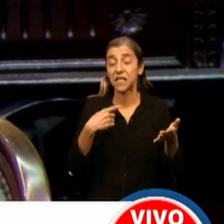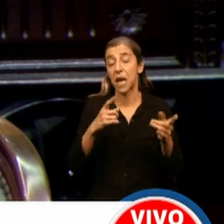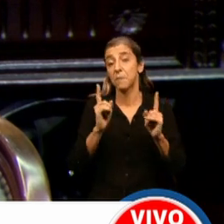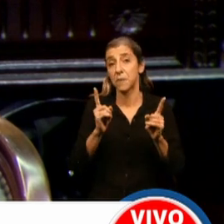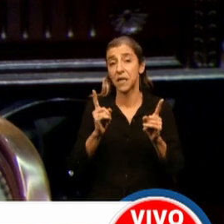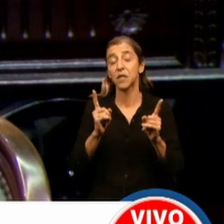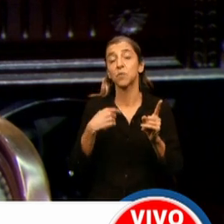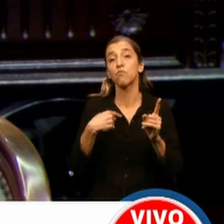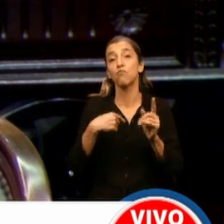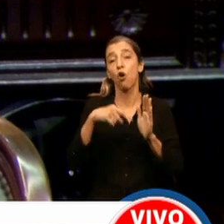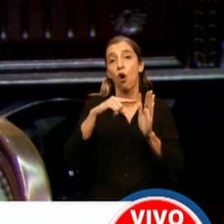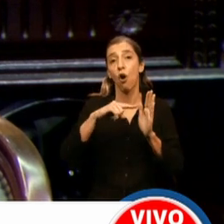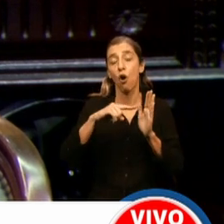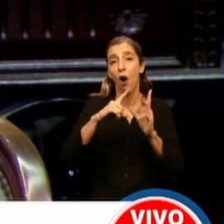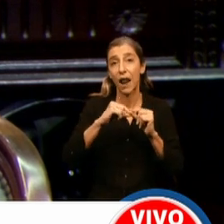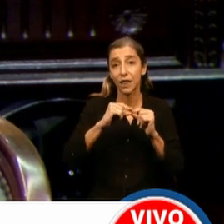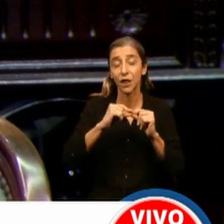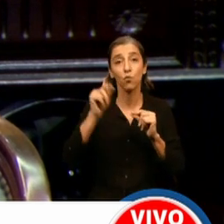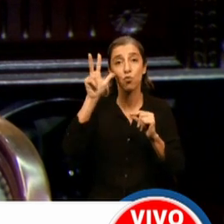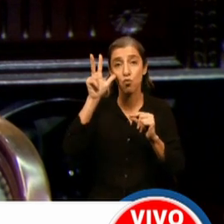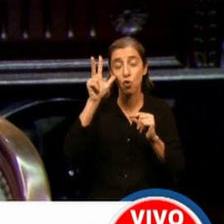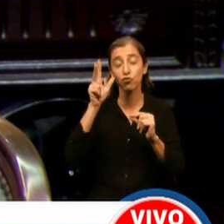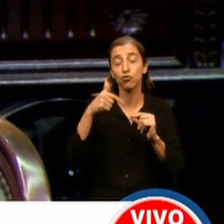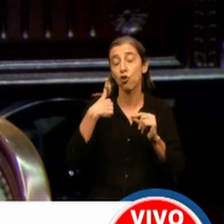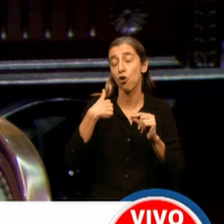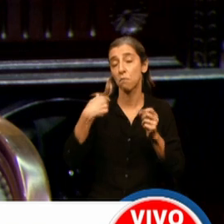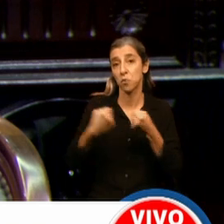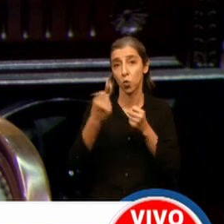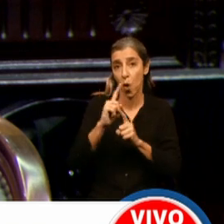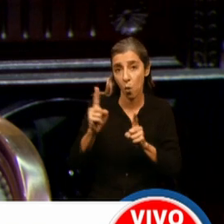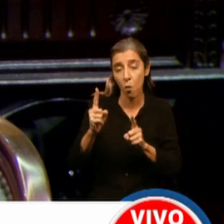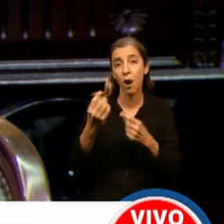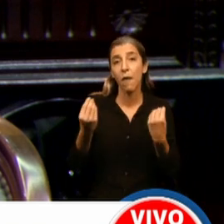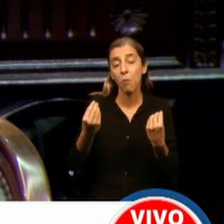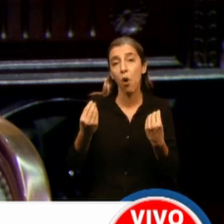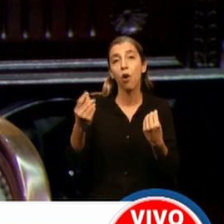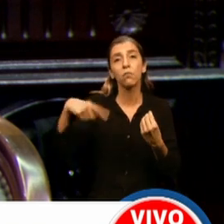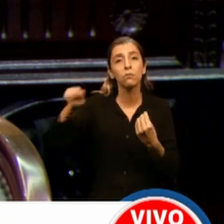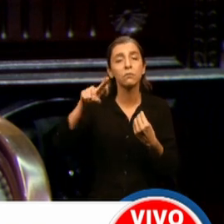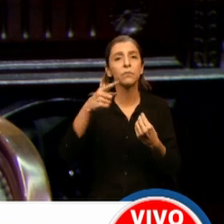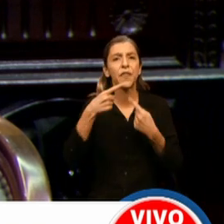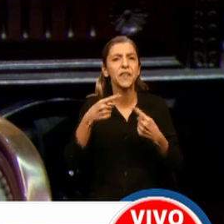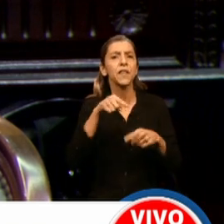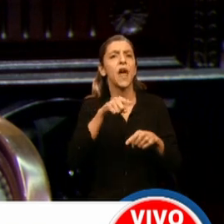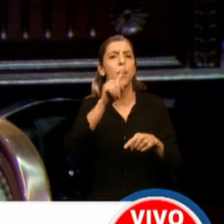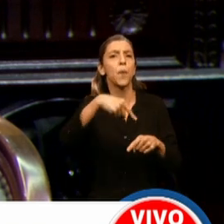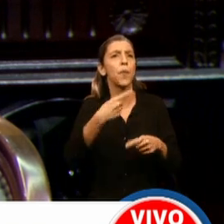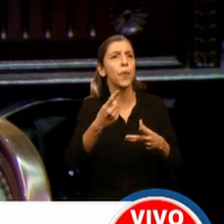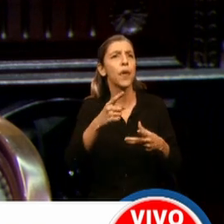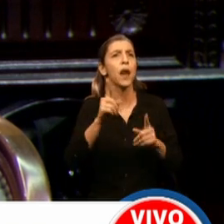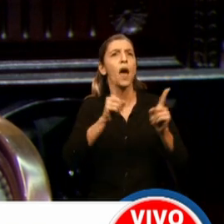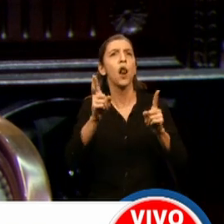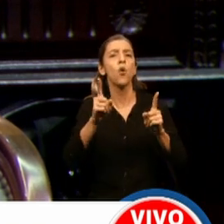el artículo 8 es el artículo con el que no acuerdan porque dicen que eso traería alguna preferencia